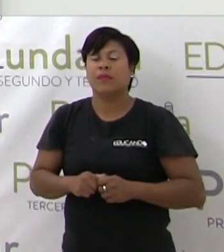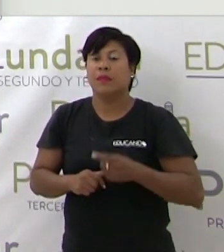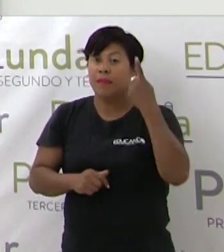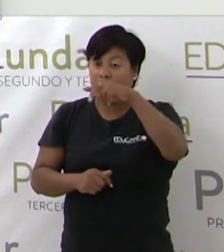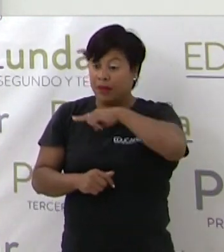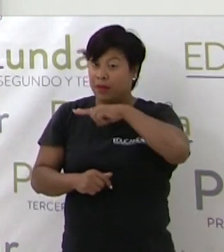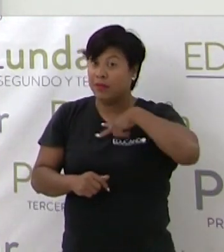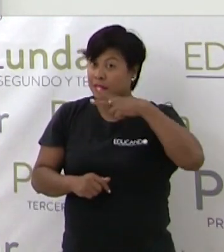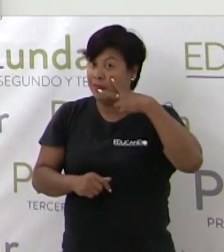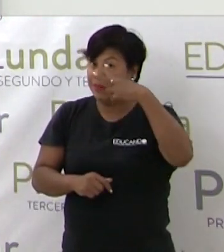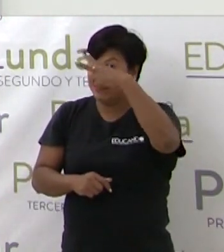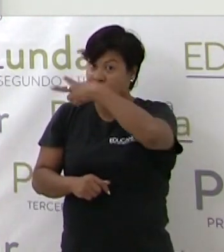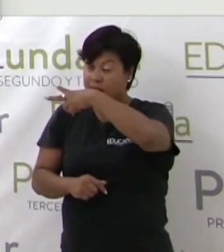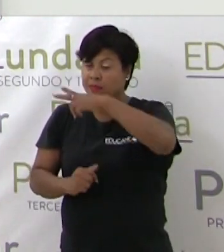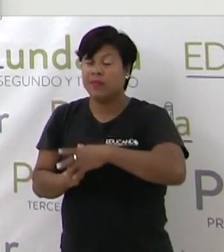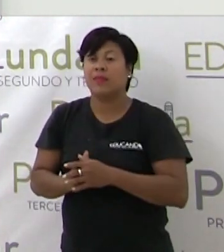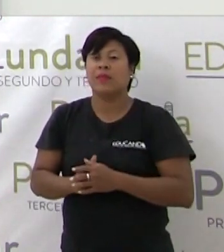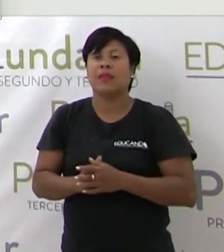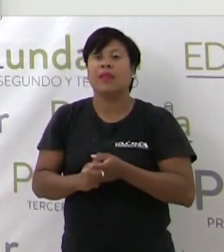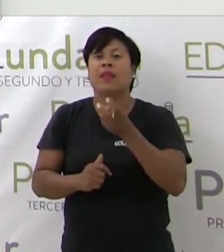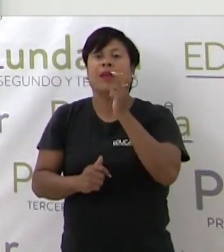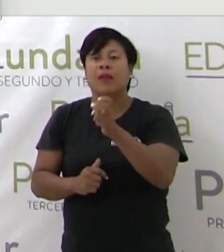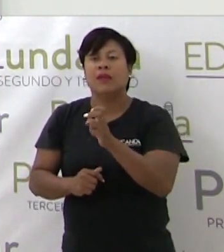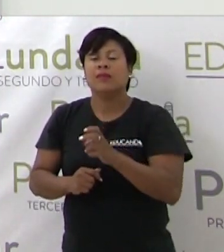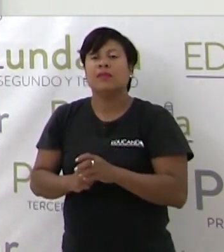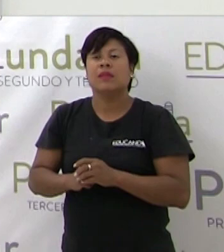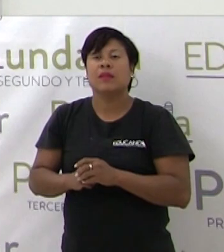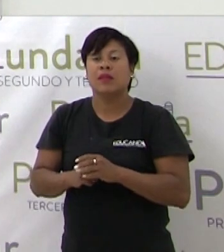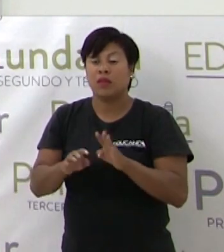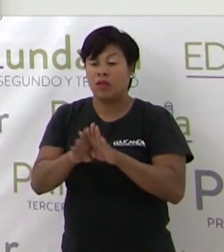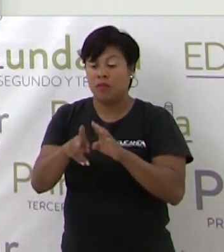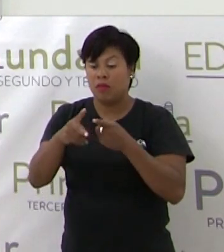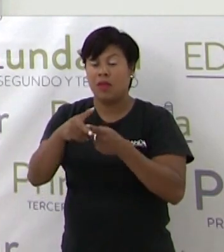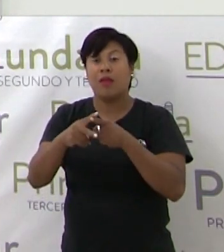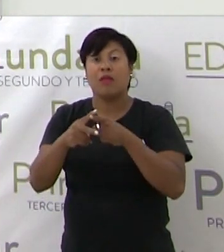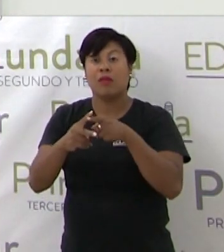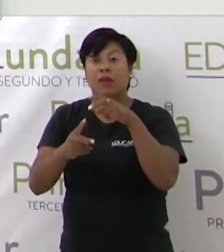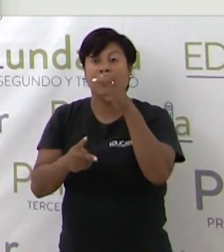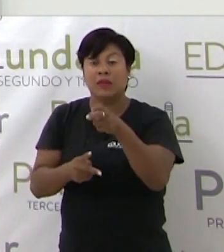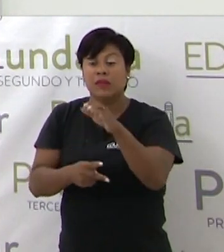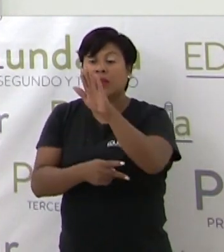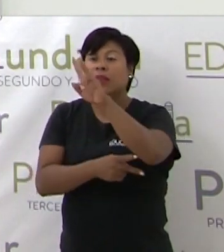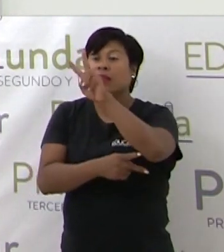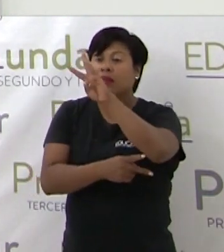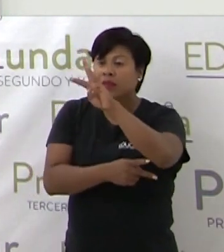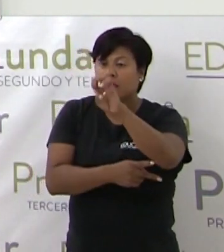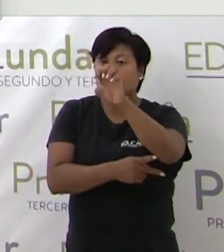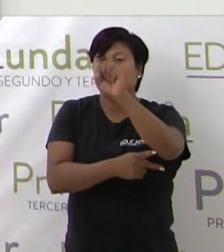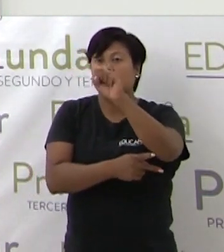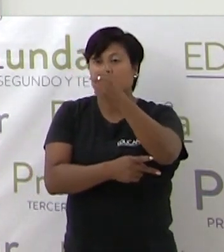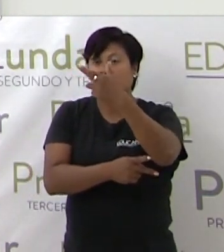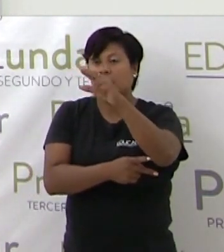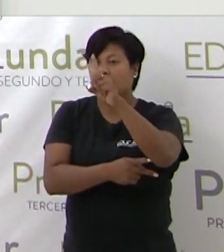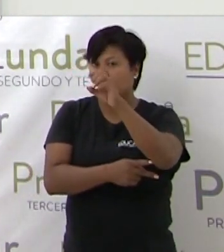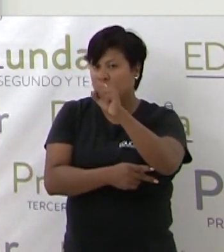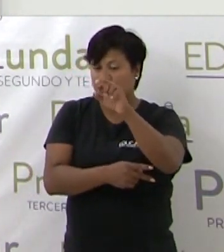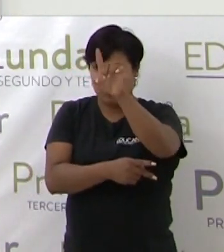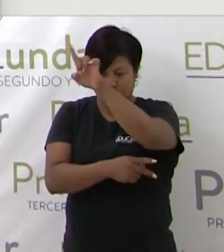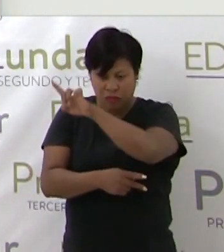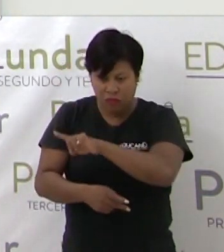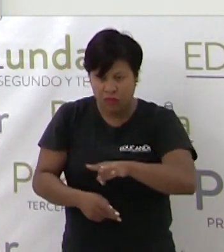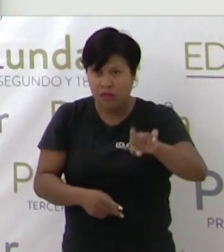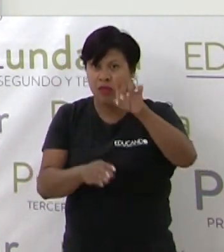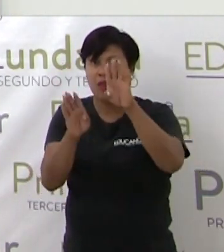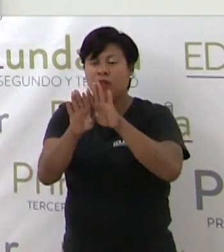veamos que la suma de estos ángulos dan los 360 grados de todo el círculo. Aquí